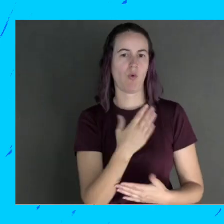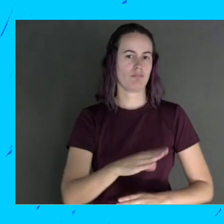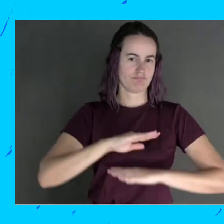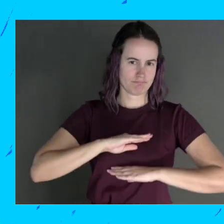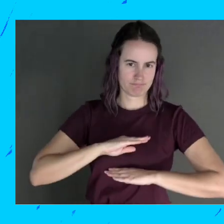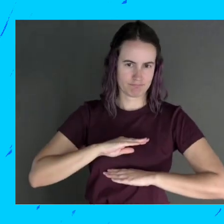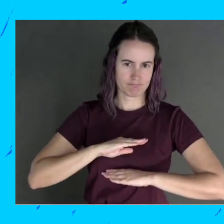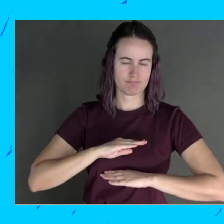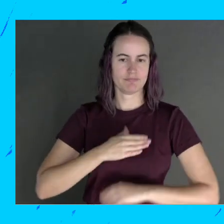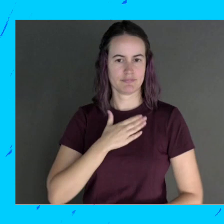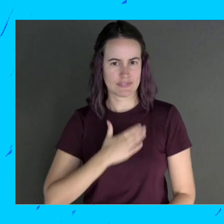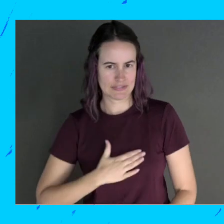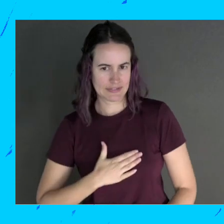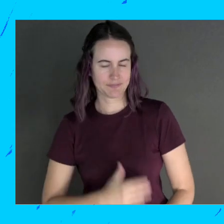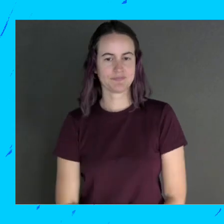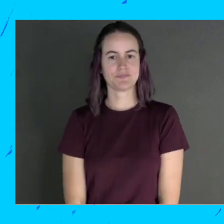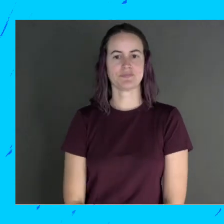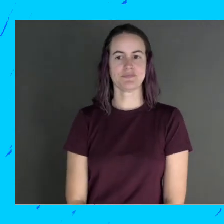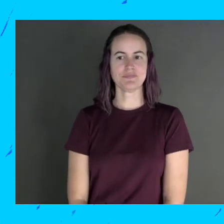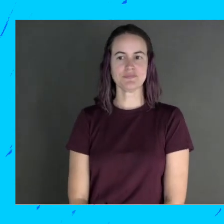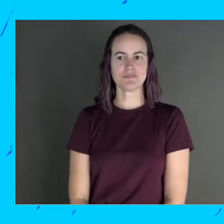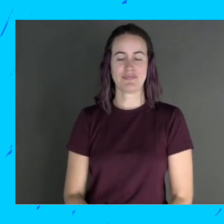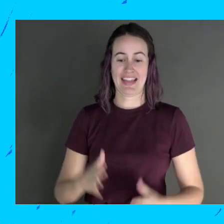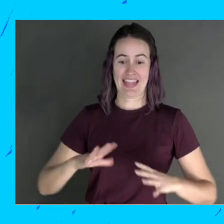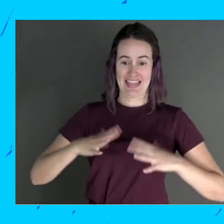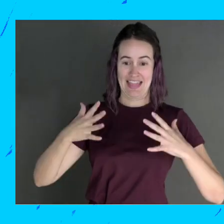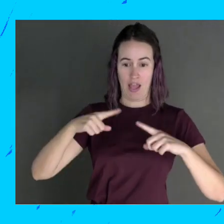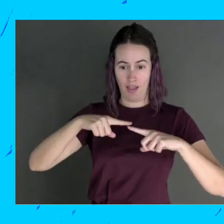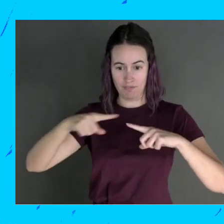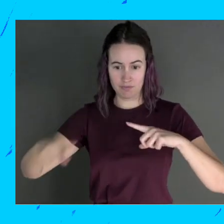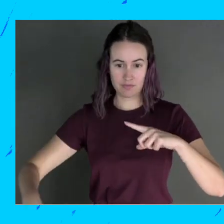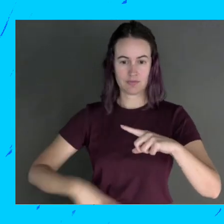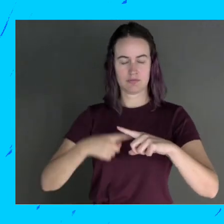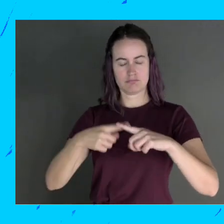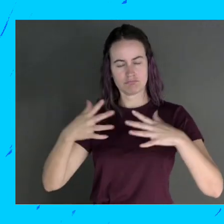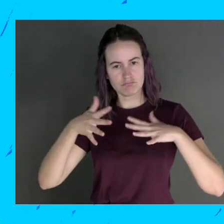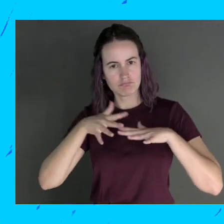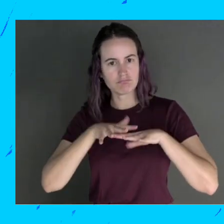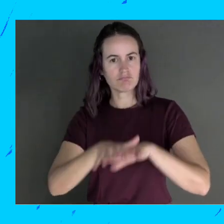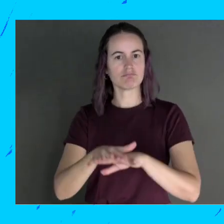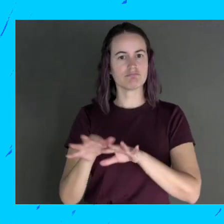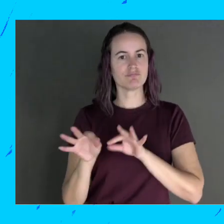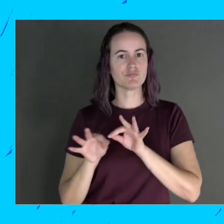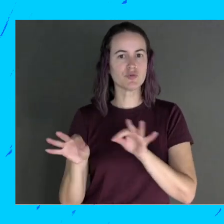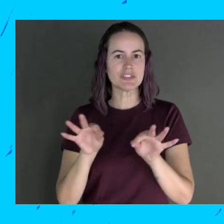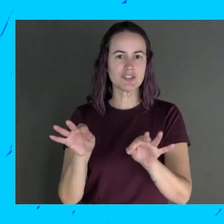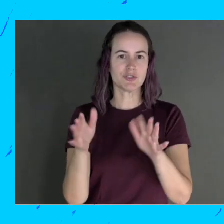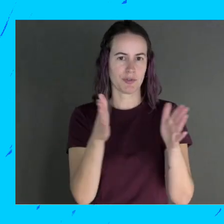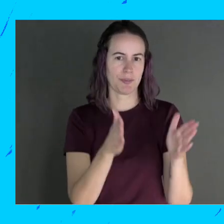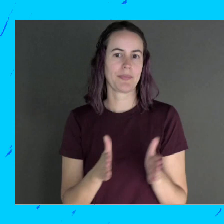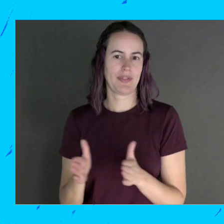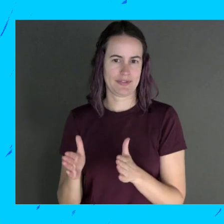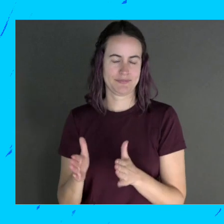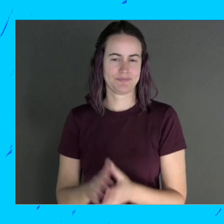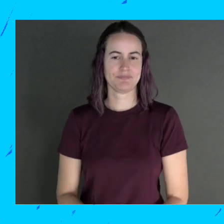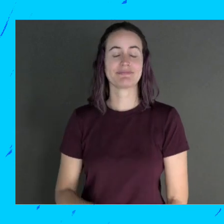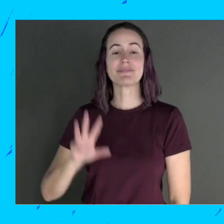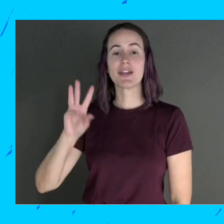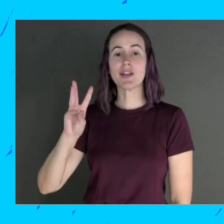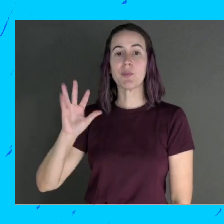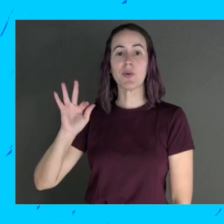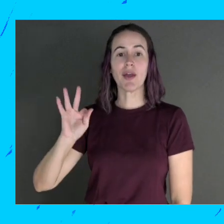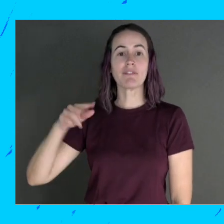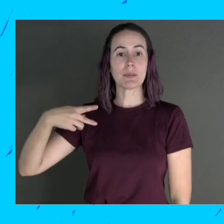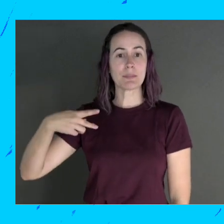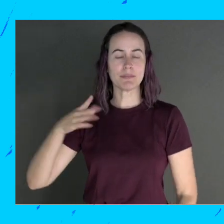darle también, satisfacer otras necesidades. Esto es algo que es parte de nuestro plan, en nuestra estrategia